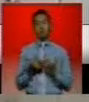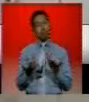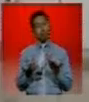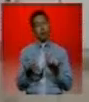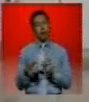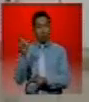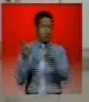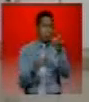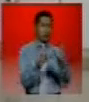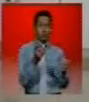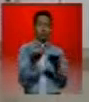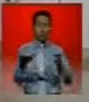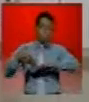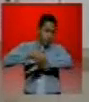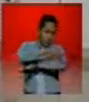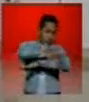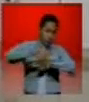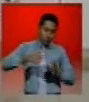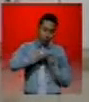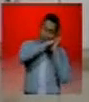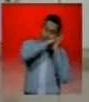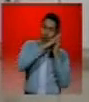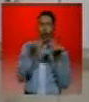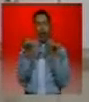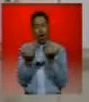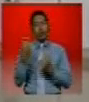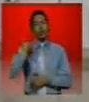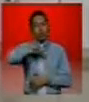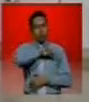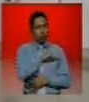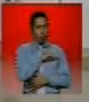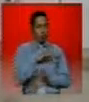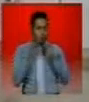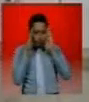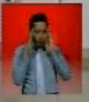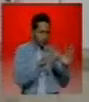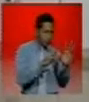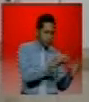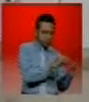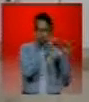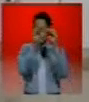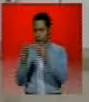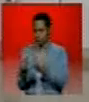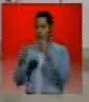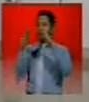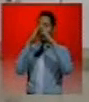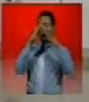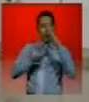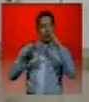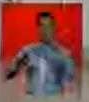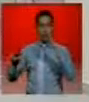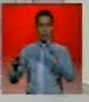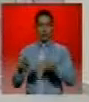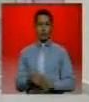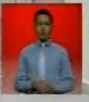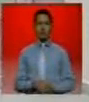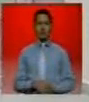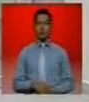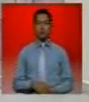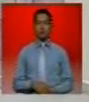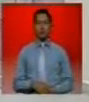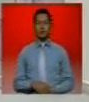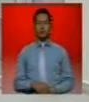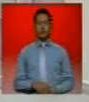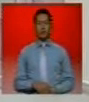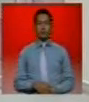las personas que nosotros ahora necesitamos también reubicar en albergues.